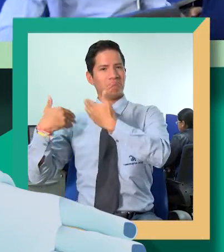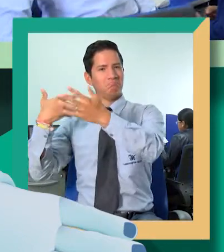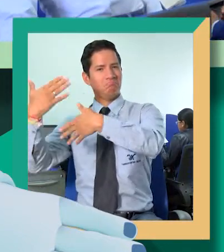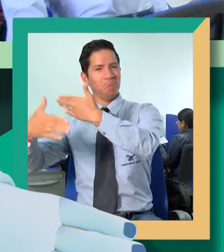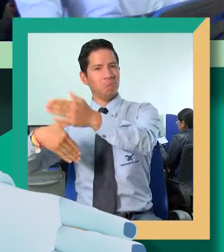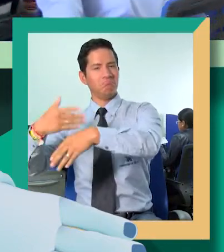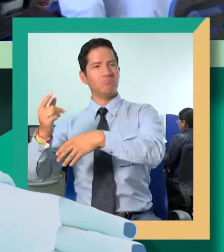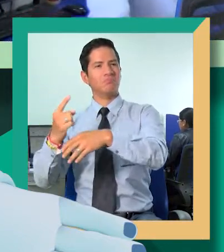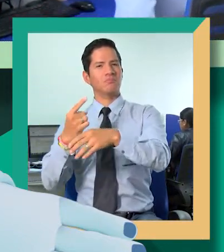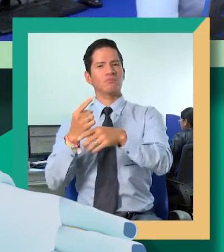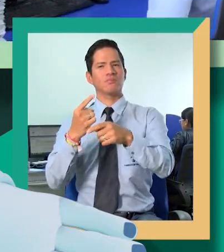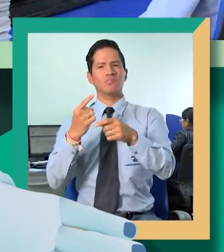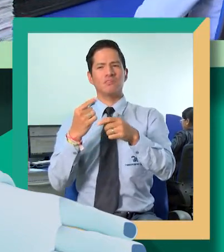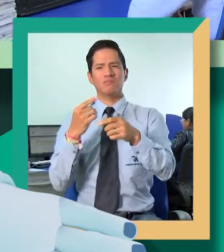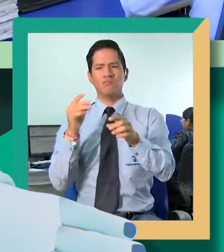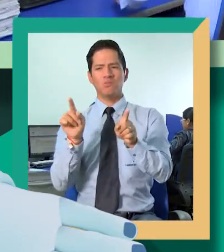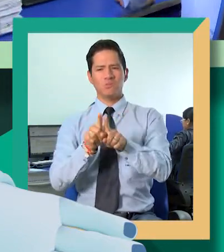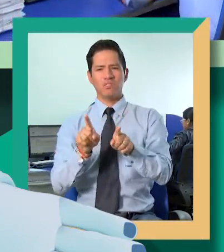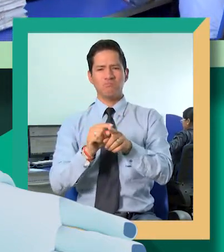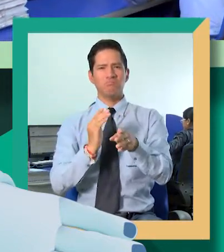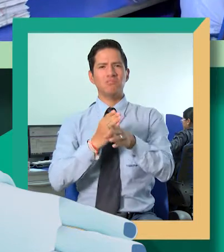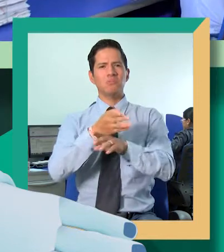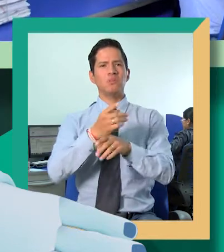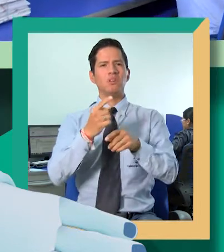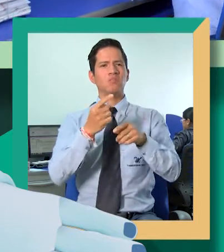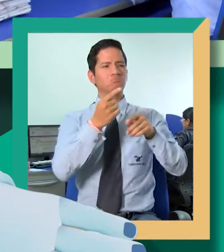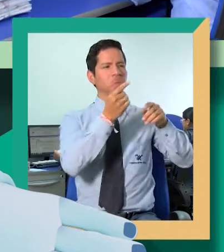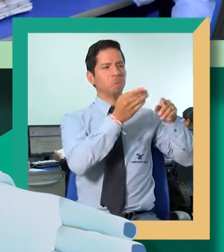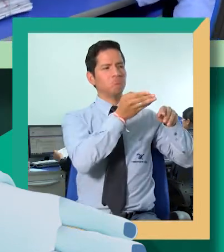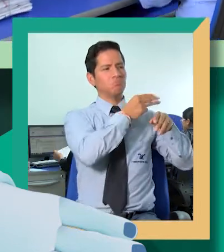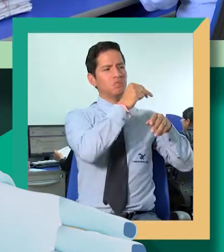Este profesor que te comento vio habilidades en mí.